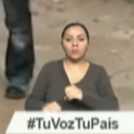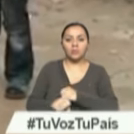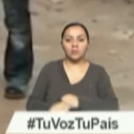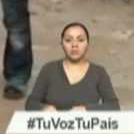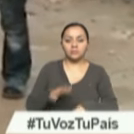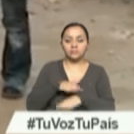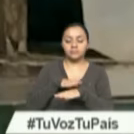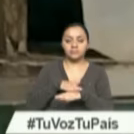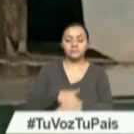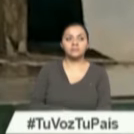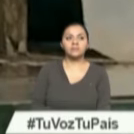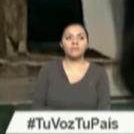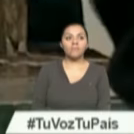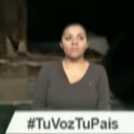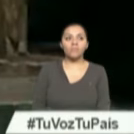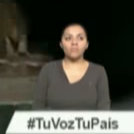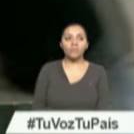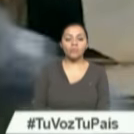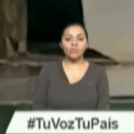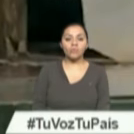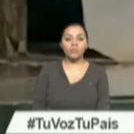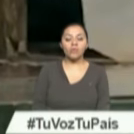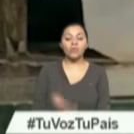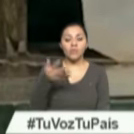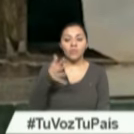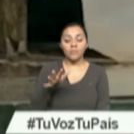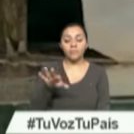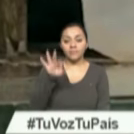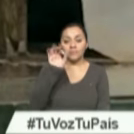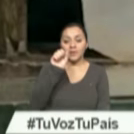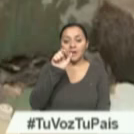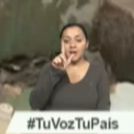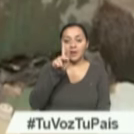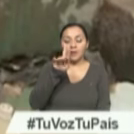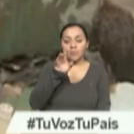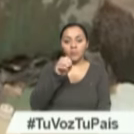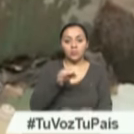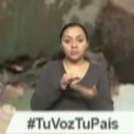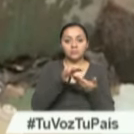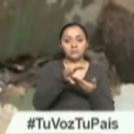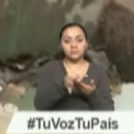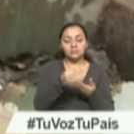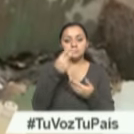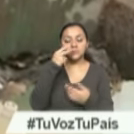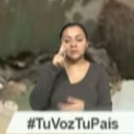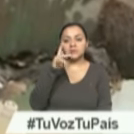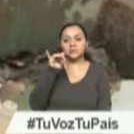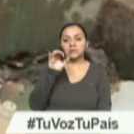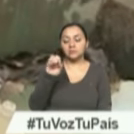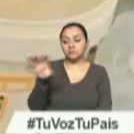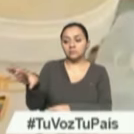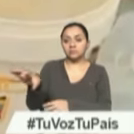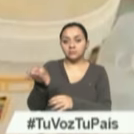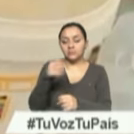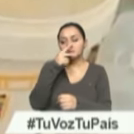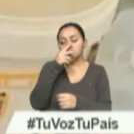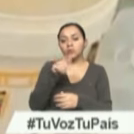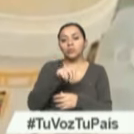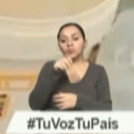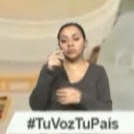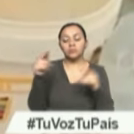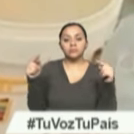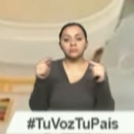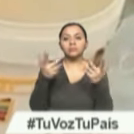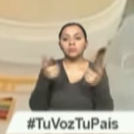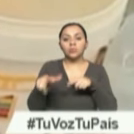régimen. Tras la toma de Alepo, las fuerzas de Al-Assad y la milicia chií libanesa Hezbollah llevan a cabo una ofensiva en la